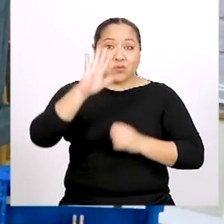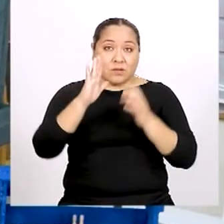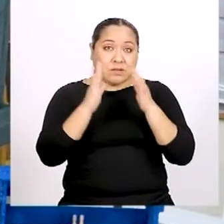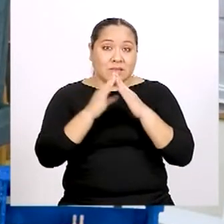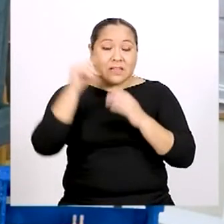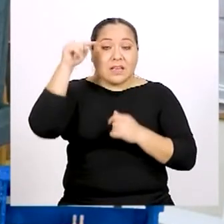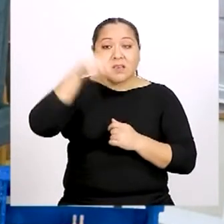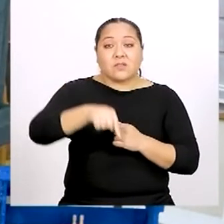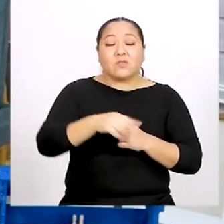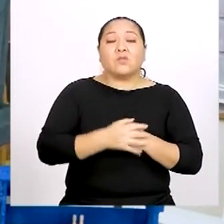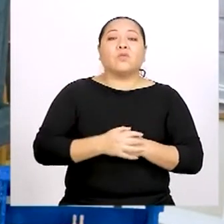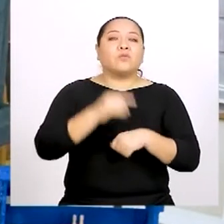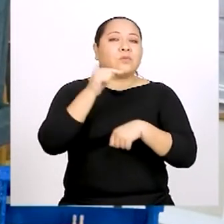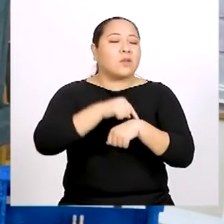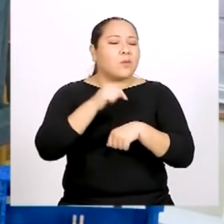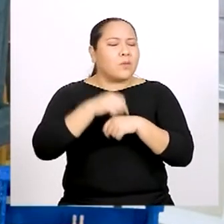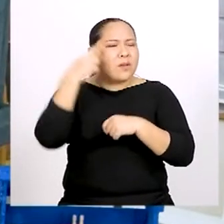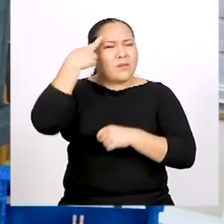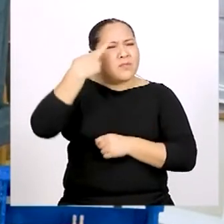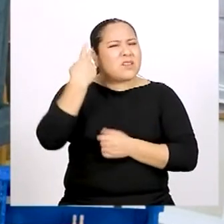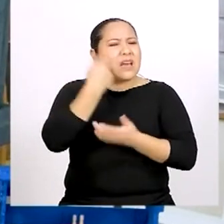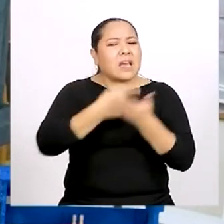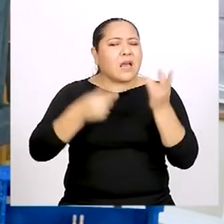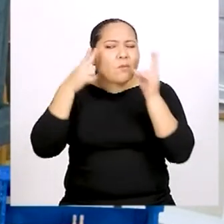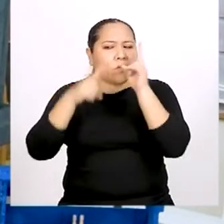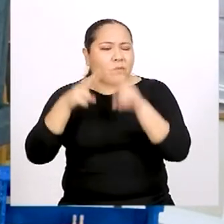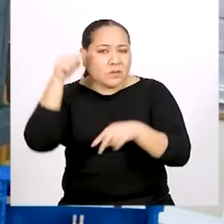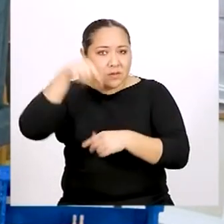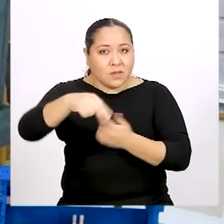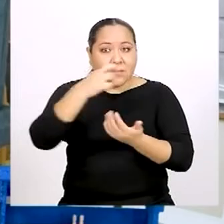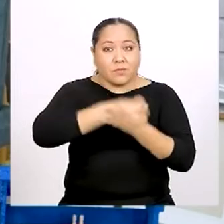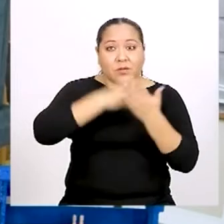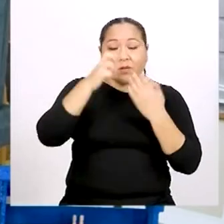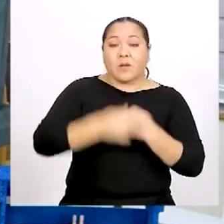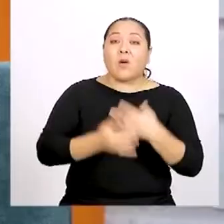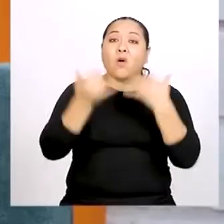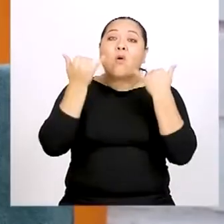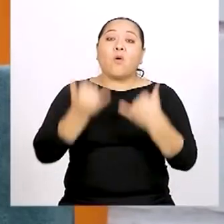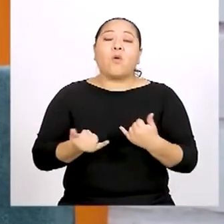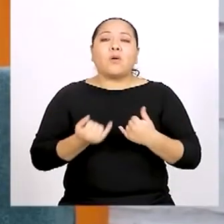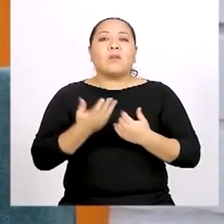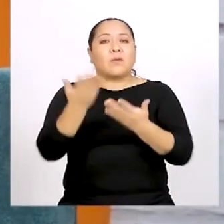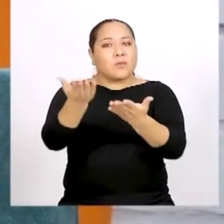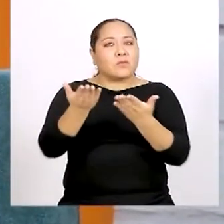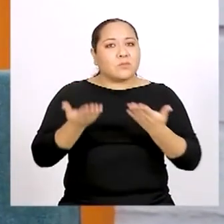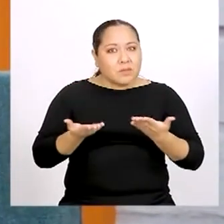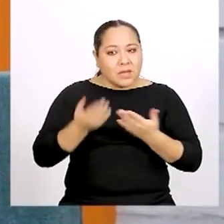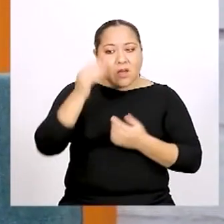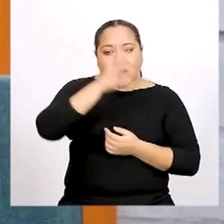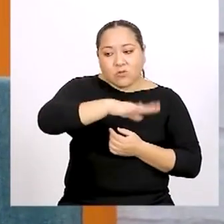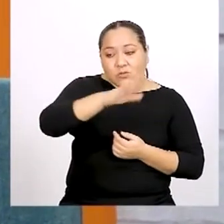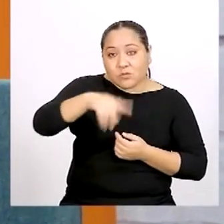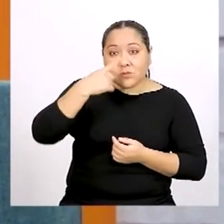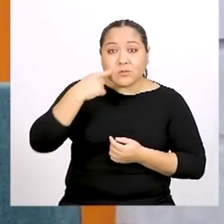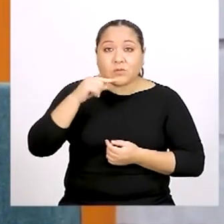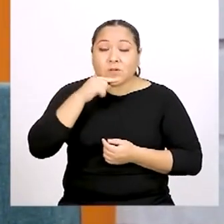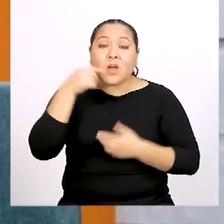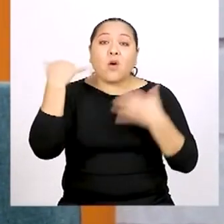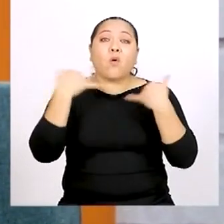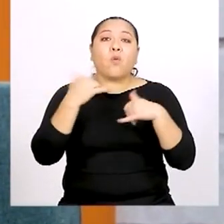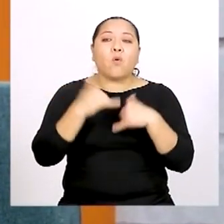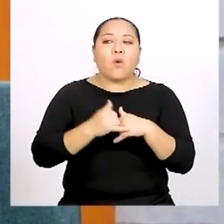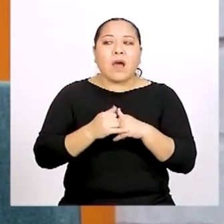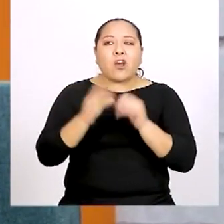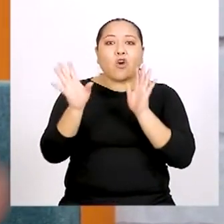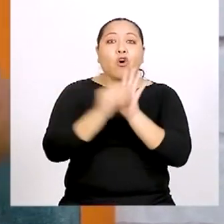Adultos en casa, este es un espacio para reflexionar sobre lo que hemos visto en el programa. Hoy hemos invitado a las niñas y a los niños